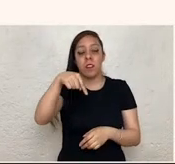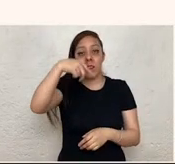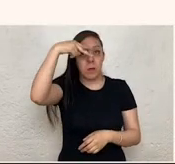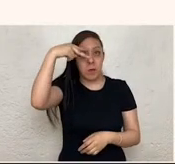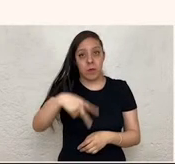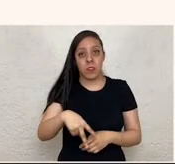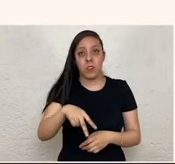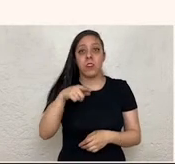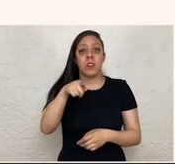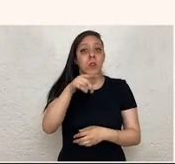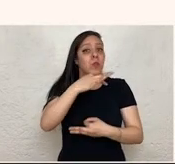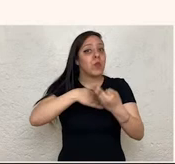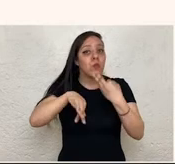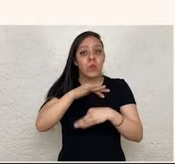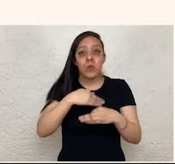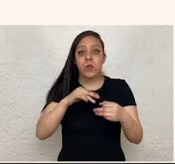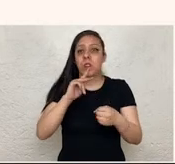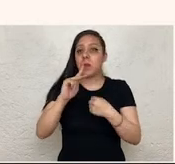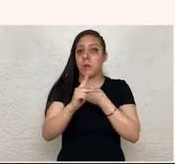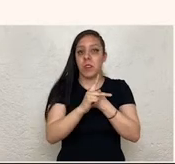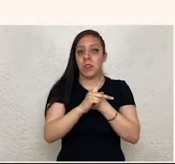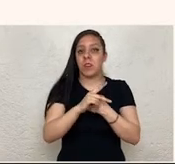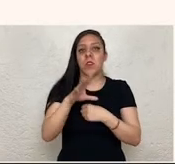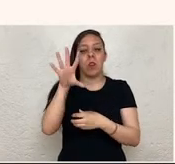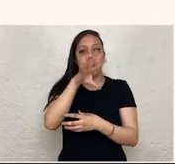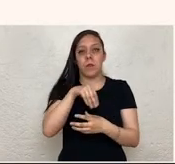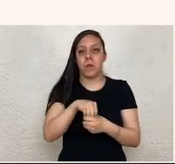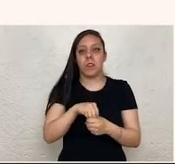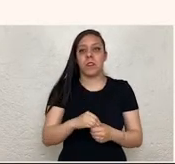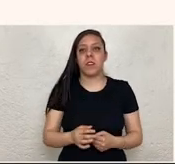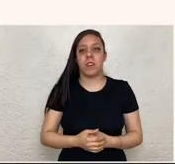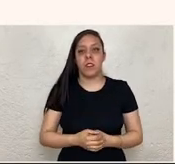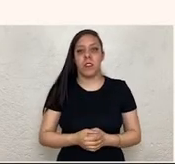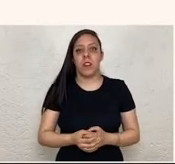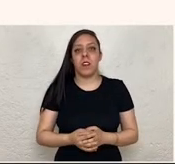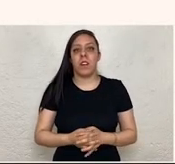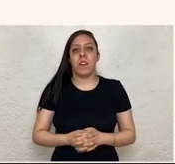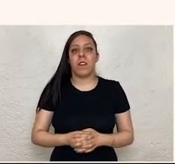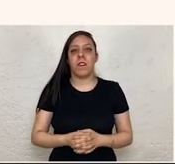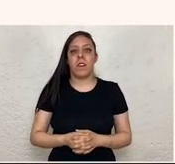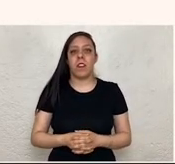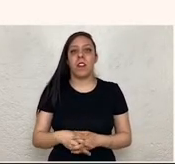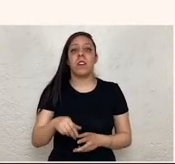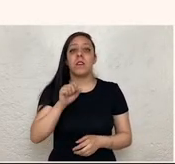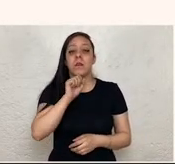solamente dentro de México, pero en lo que tiene que ver con todo el mundo.